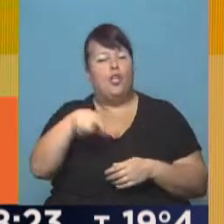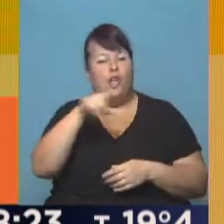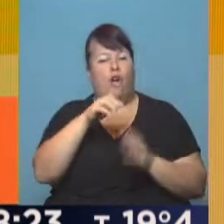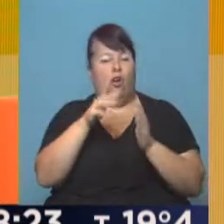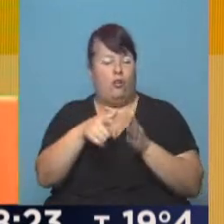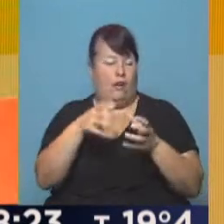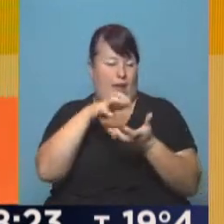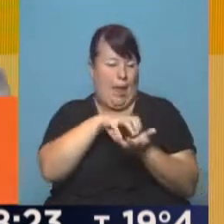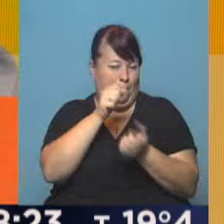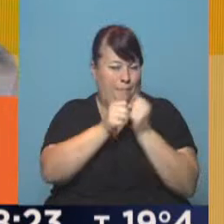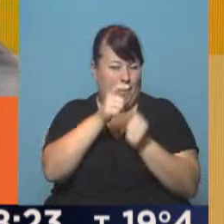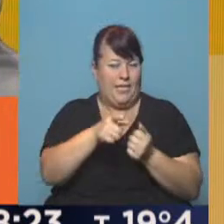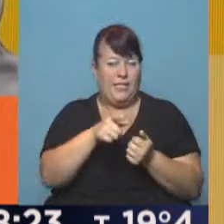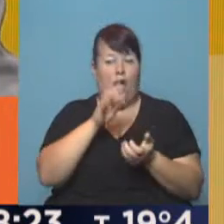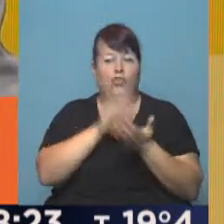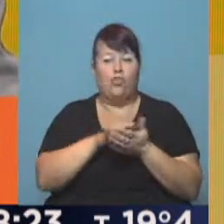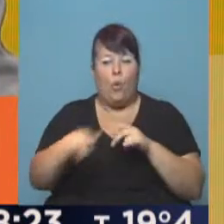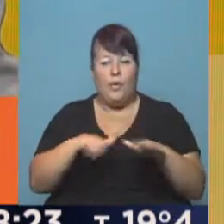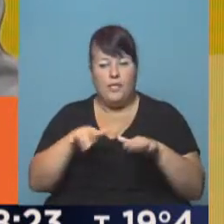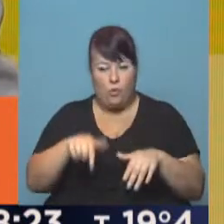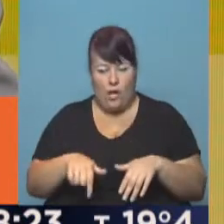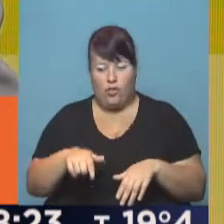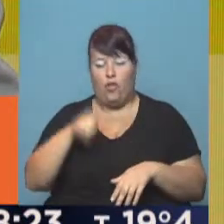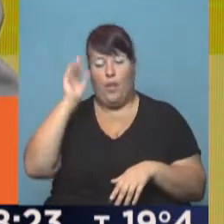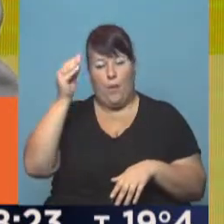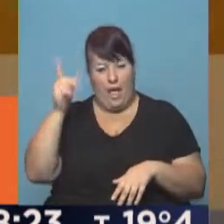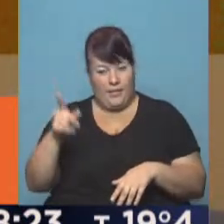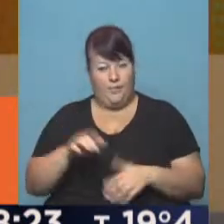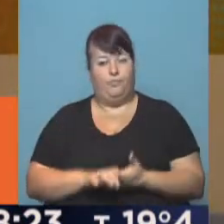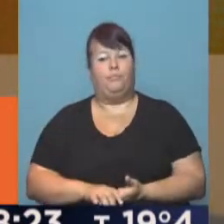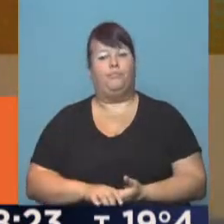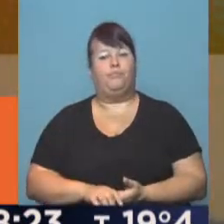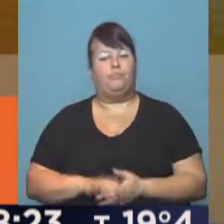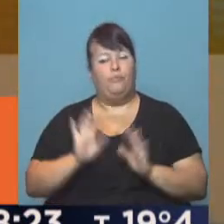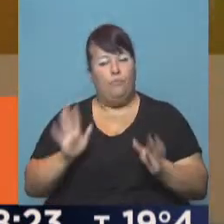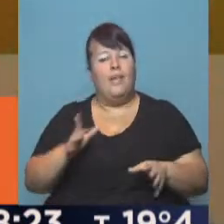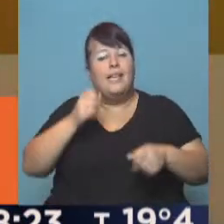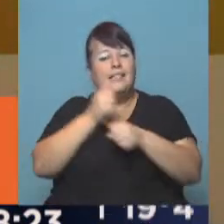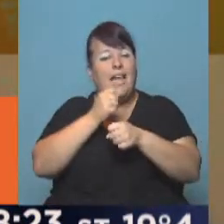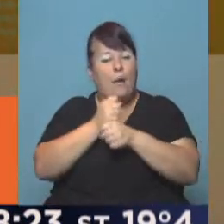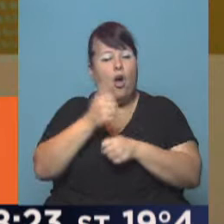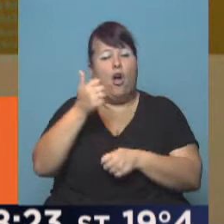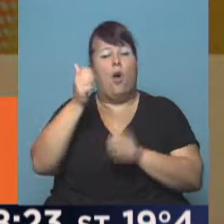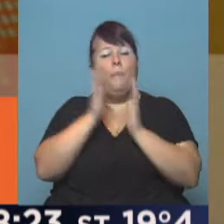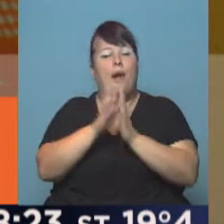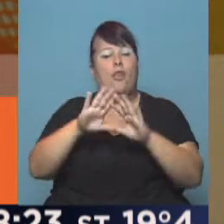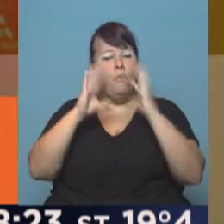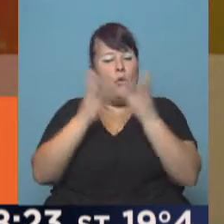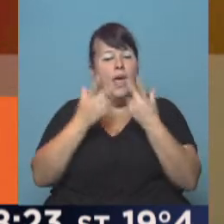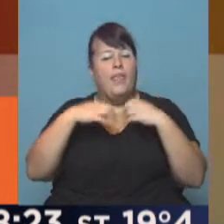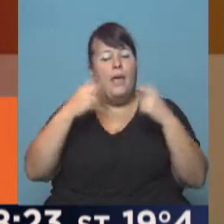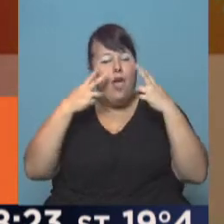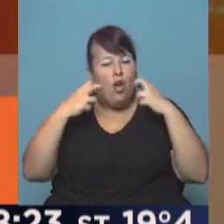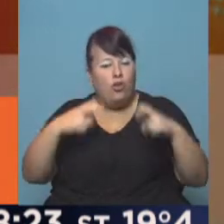Amnesty justamente ante esta realidad del vecino país? Bueno, el trabajo de Amnistía Internacional es monitorear